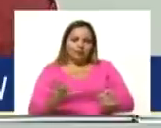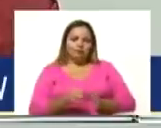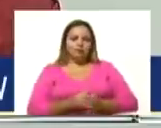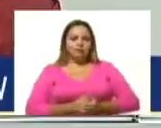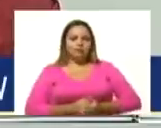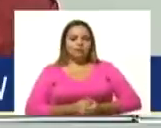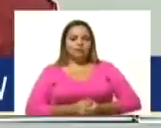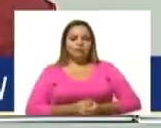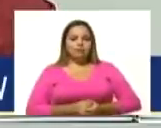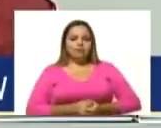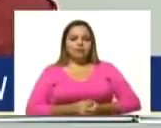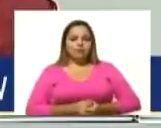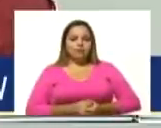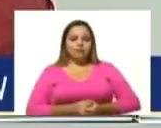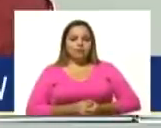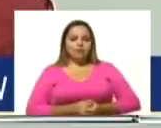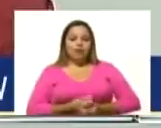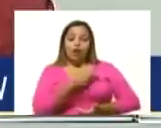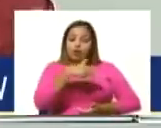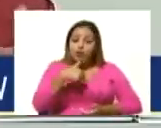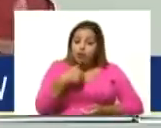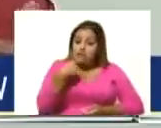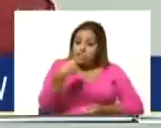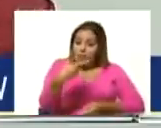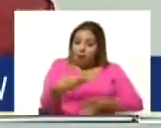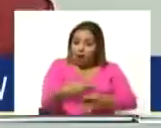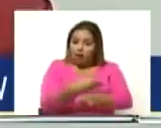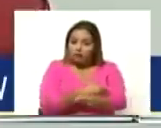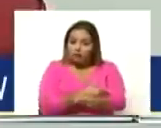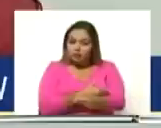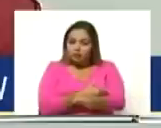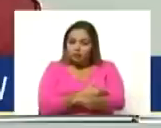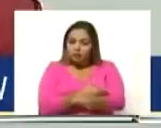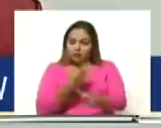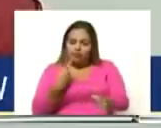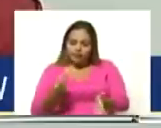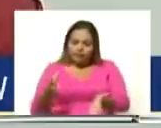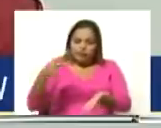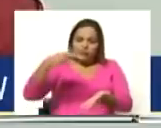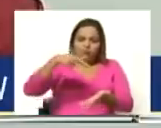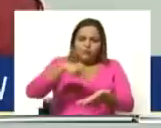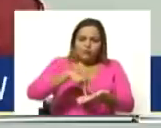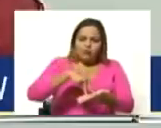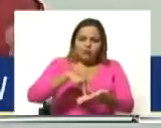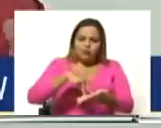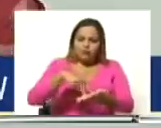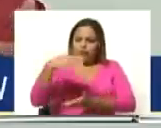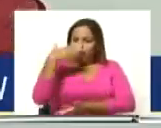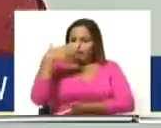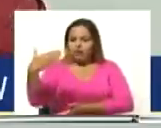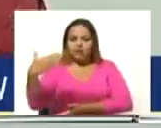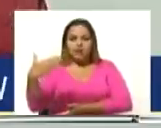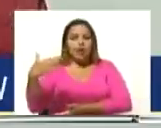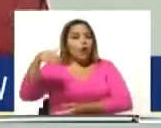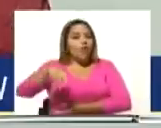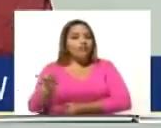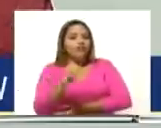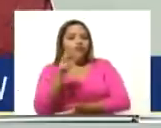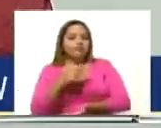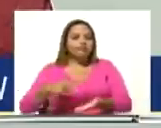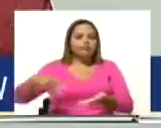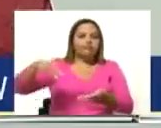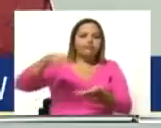Y nosotros, como dijimos antes, nos hemos levantado ante todos esos ataques. Y el venezolano hoy se levanta. Y